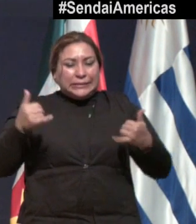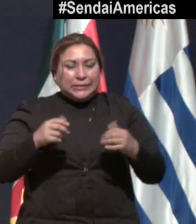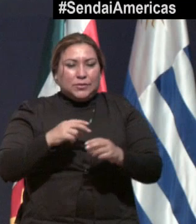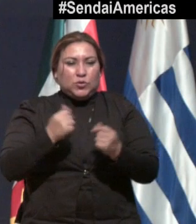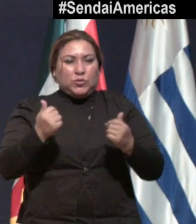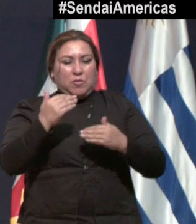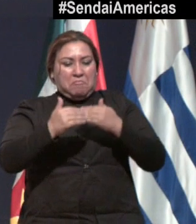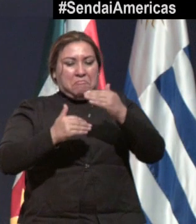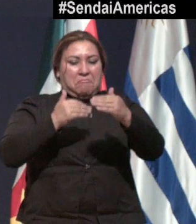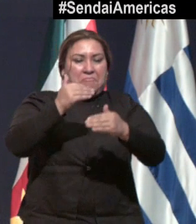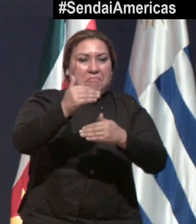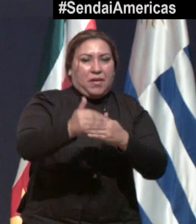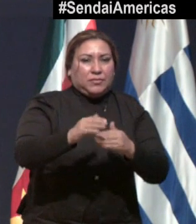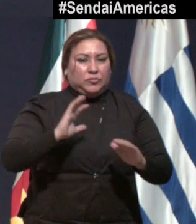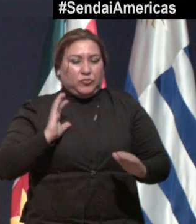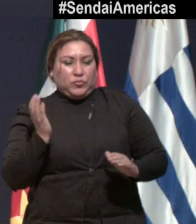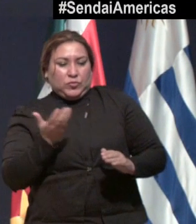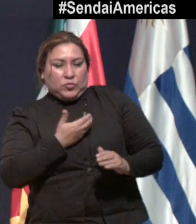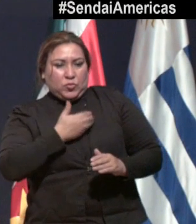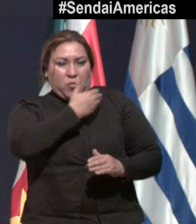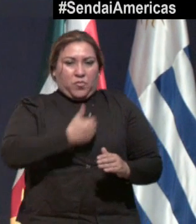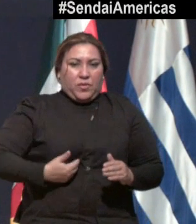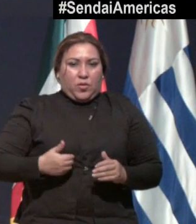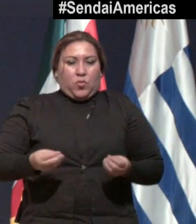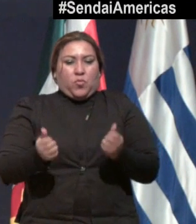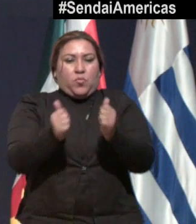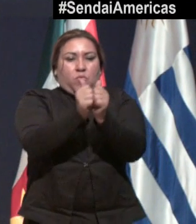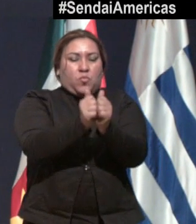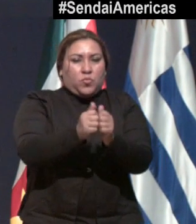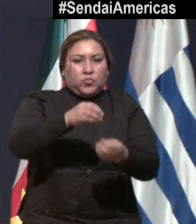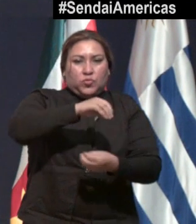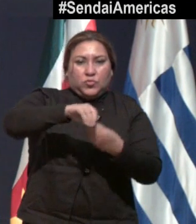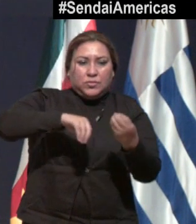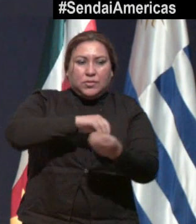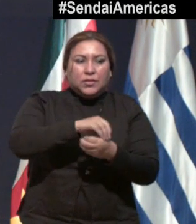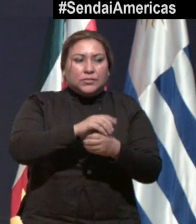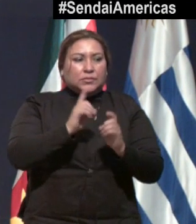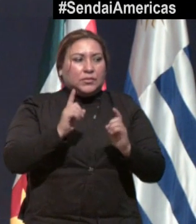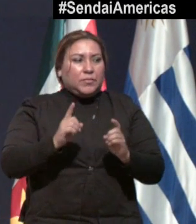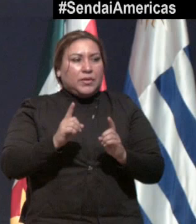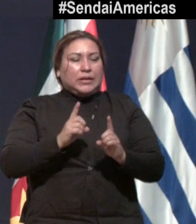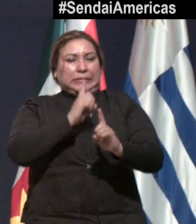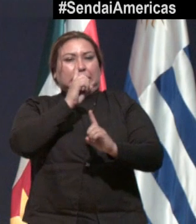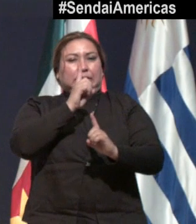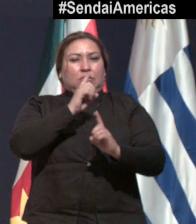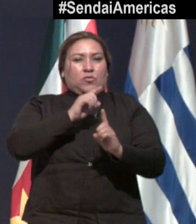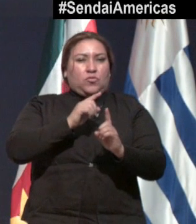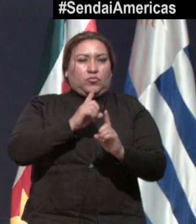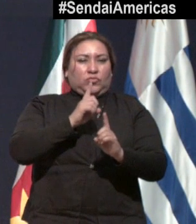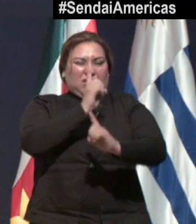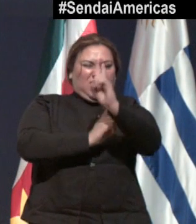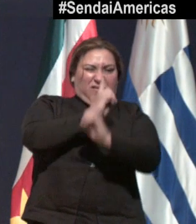como gobiernos y como sociedad frente a esos riesgos, y a los retos que aún nos